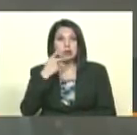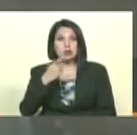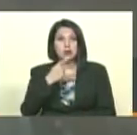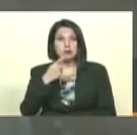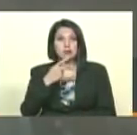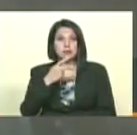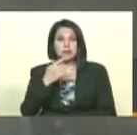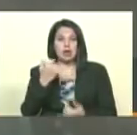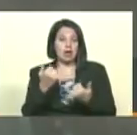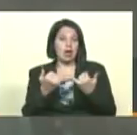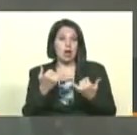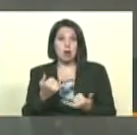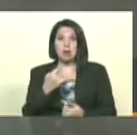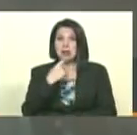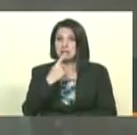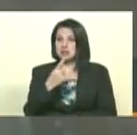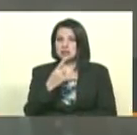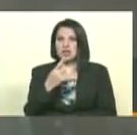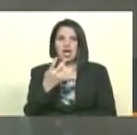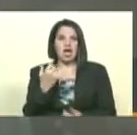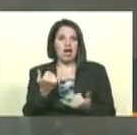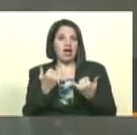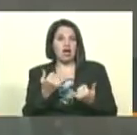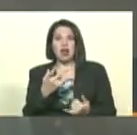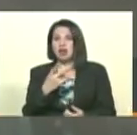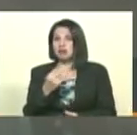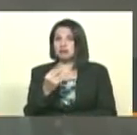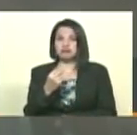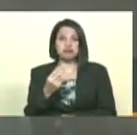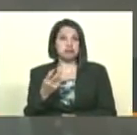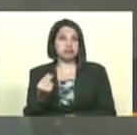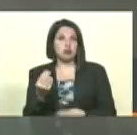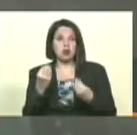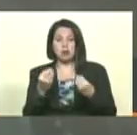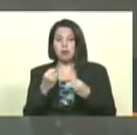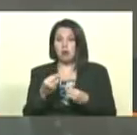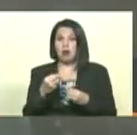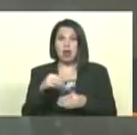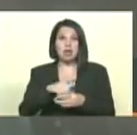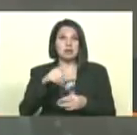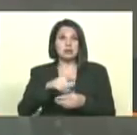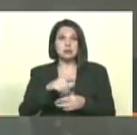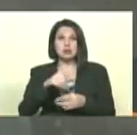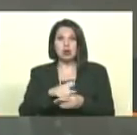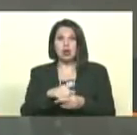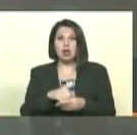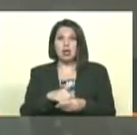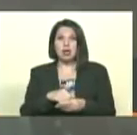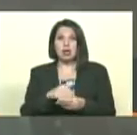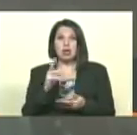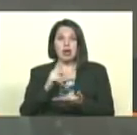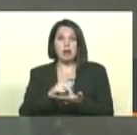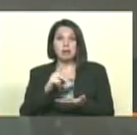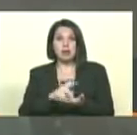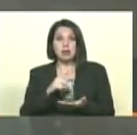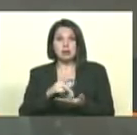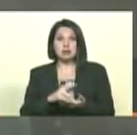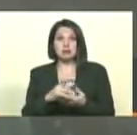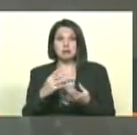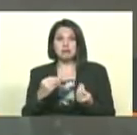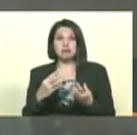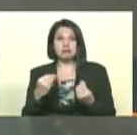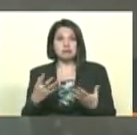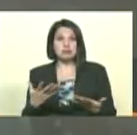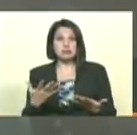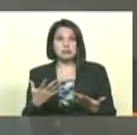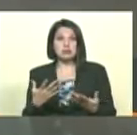que ahora dicen que no hay condiciones, pero en las elecciones que han participado una y otra vez a